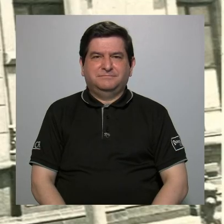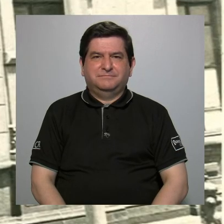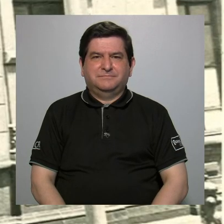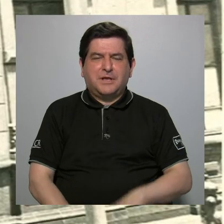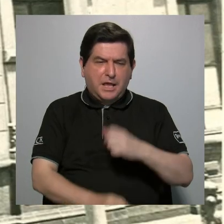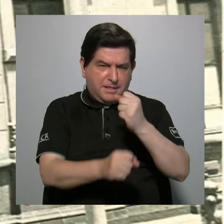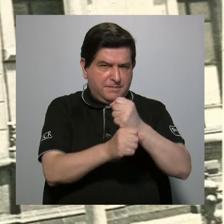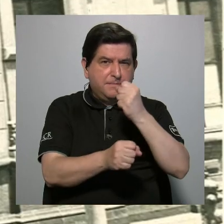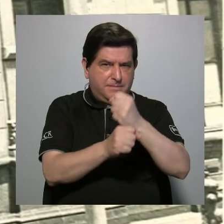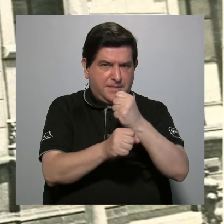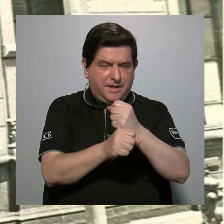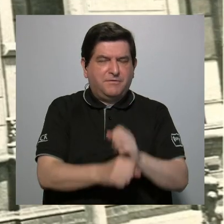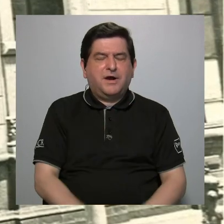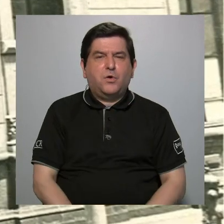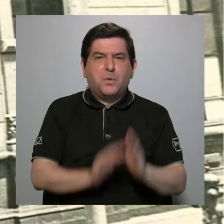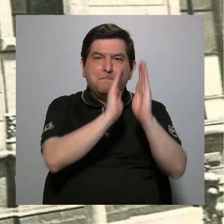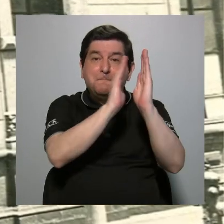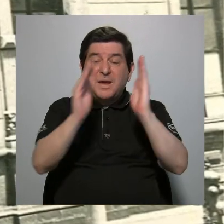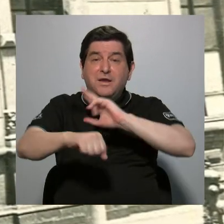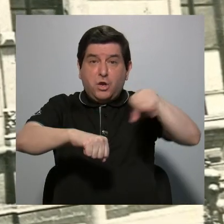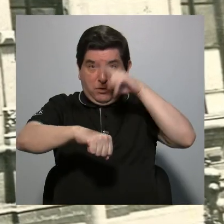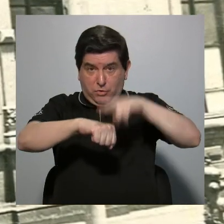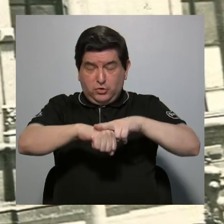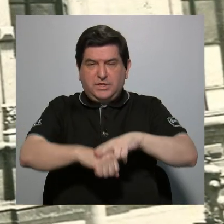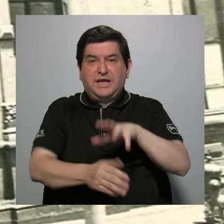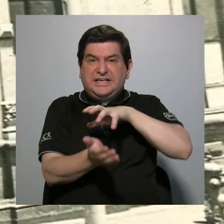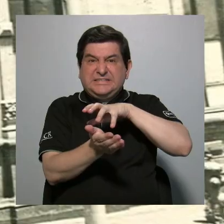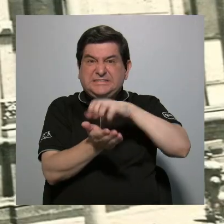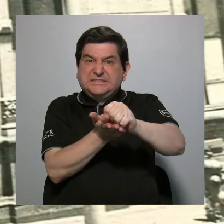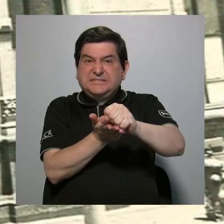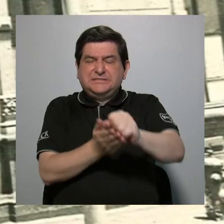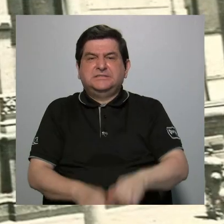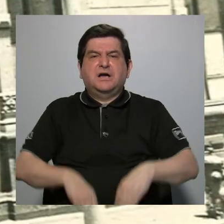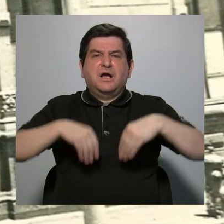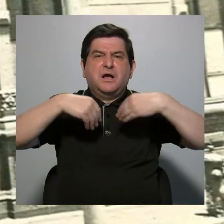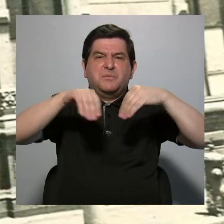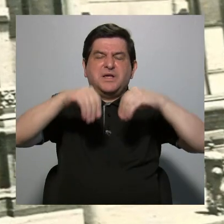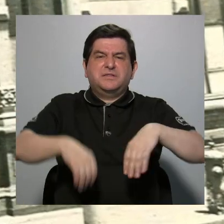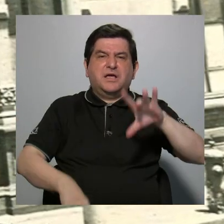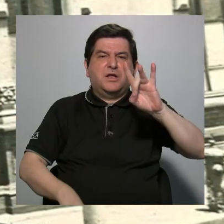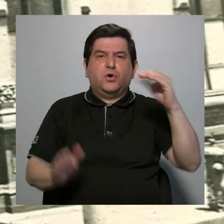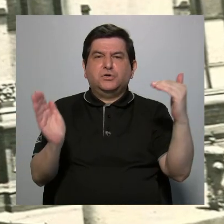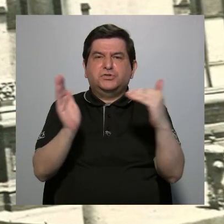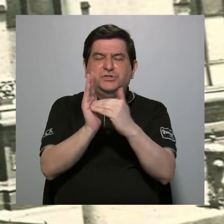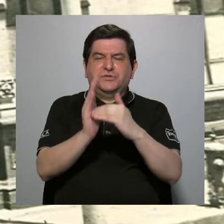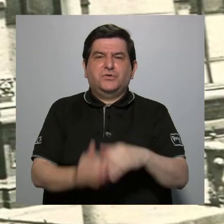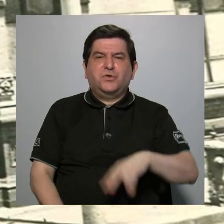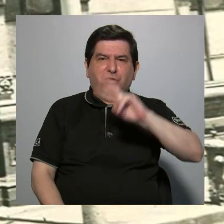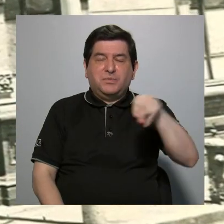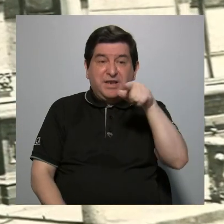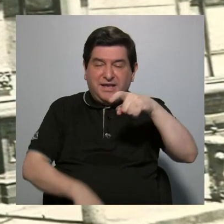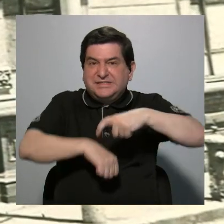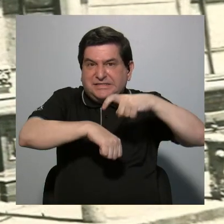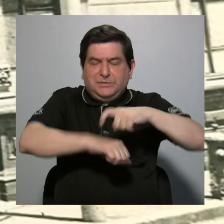una obra, por ejemplo, como la Biblioteca Nacional, que demolieron, que la vendieron en 800,000 colones en esa